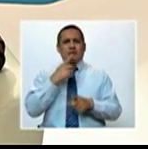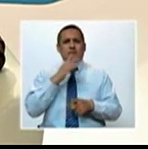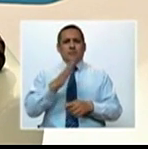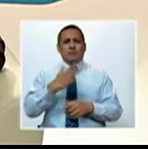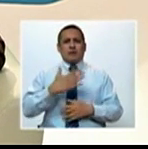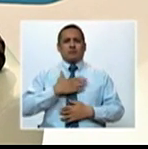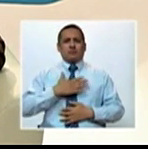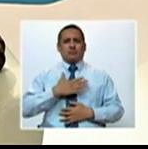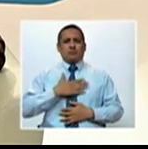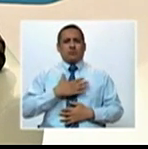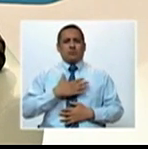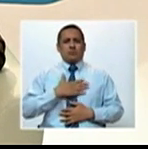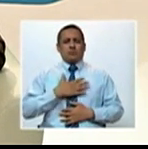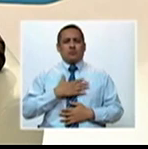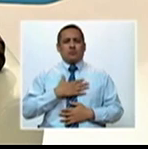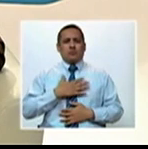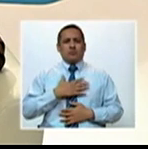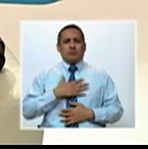consumo.